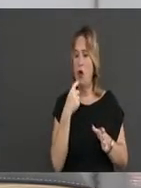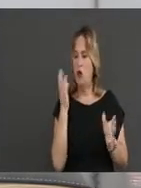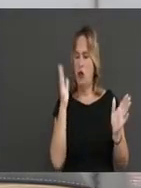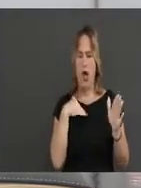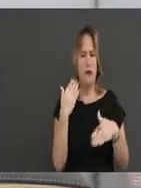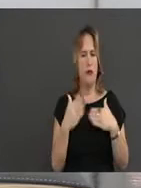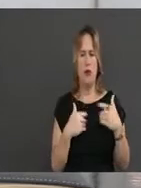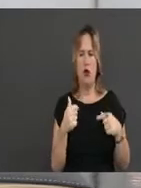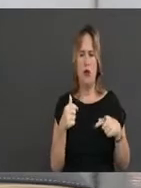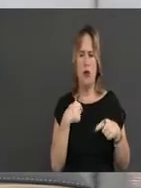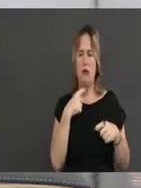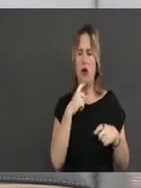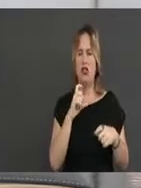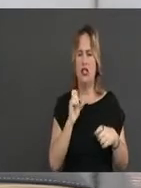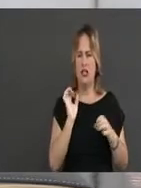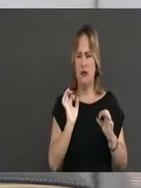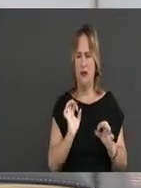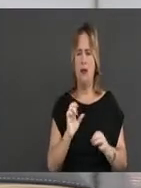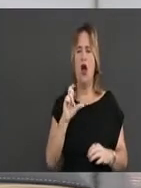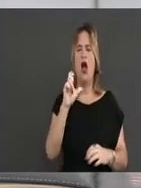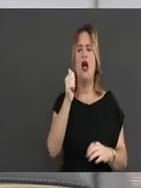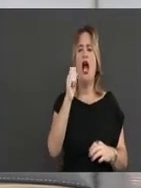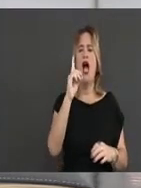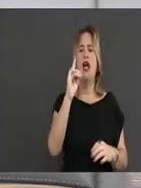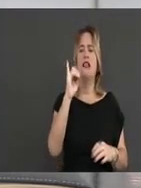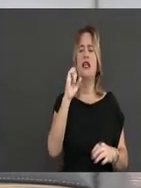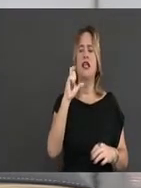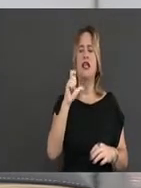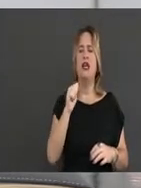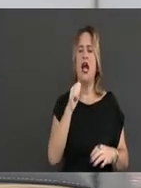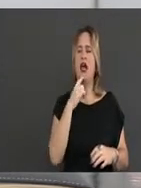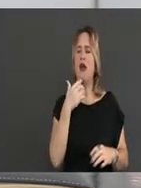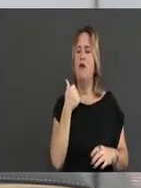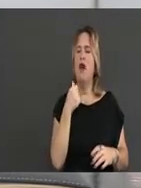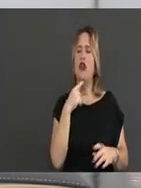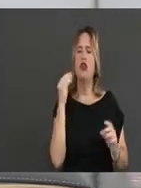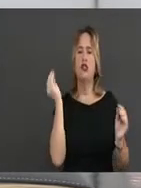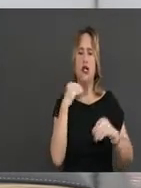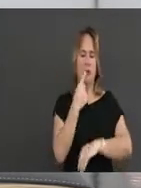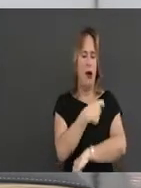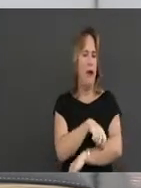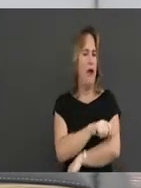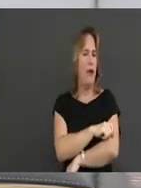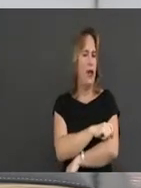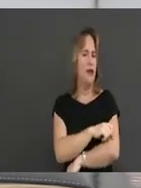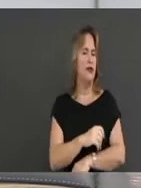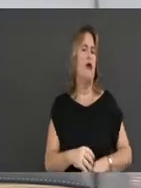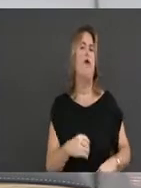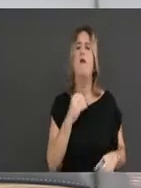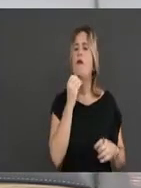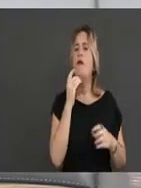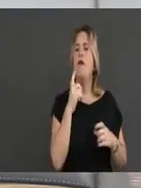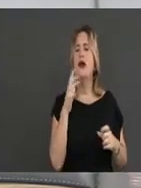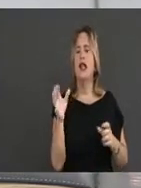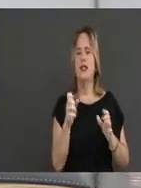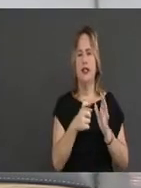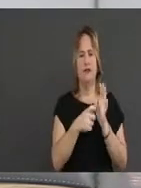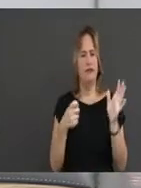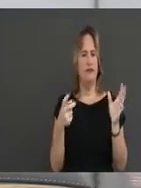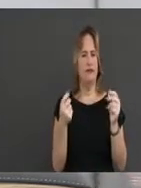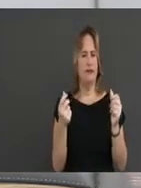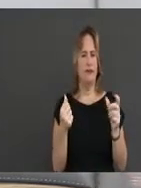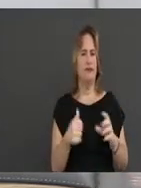un servicio que Cadeca normalmente presta y es bueno que la población conozca que puede hacer extracción de